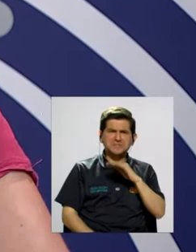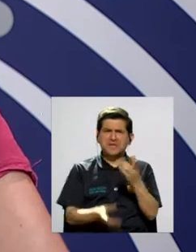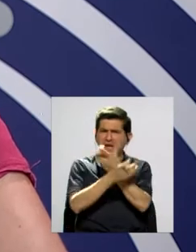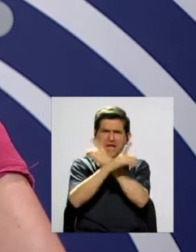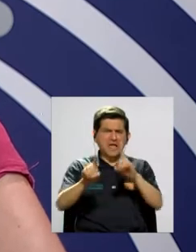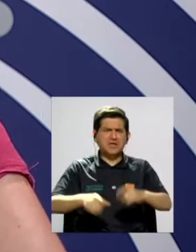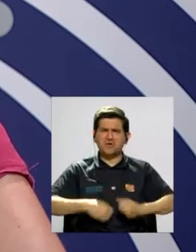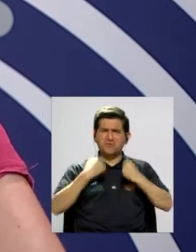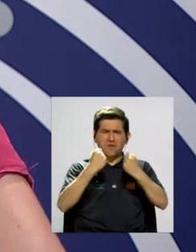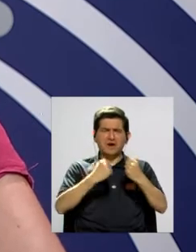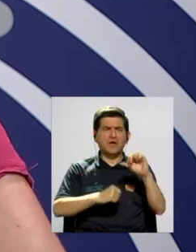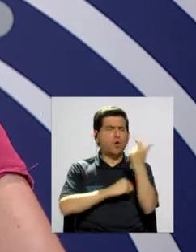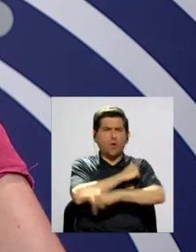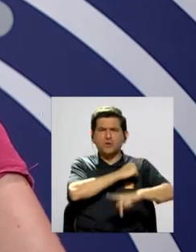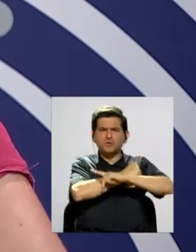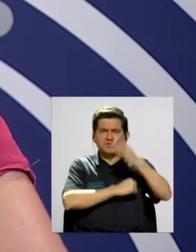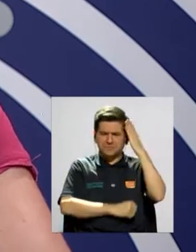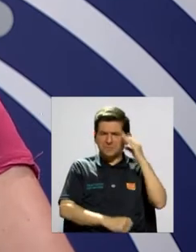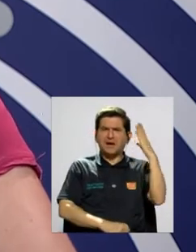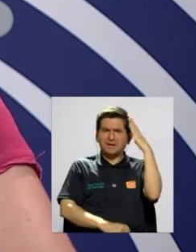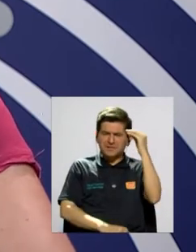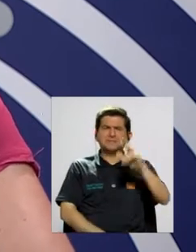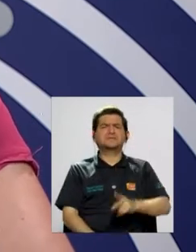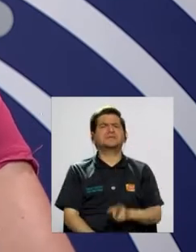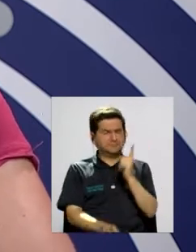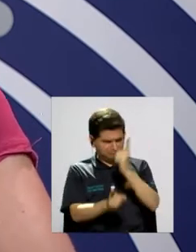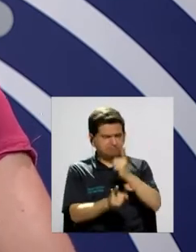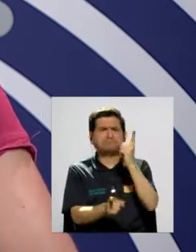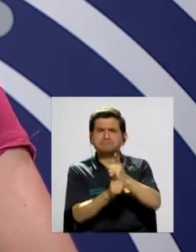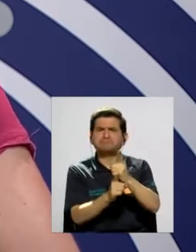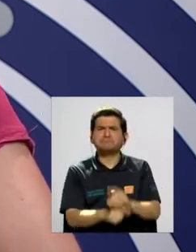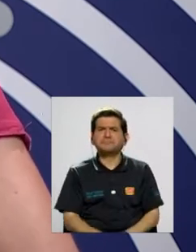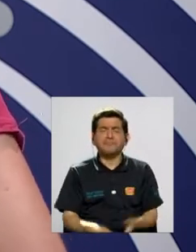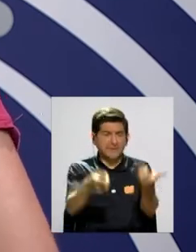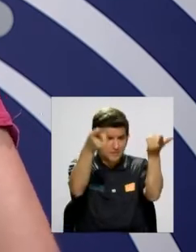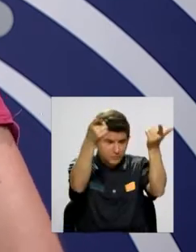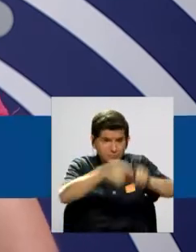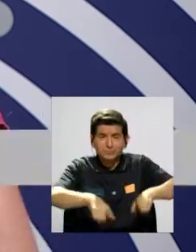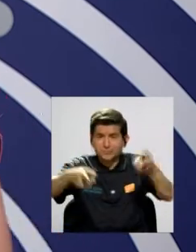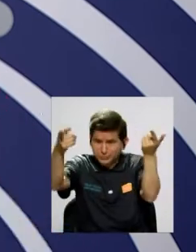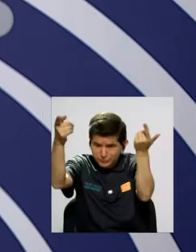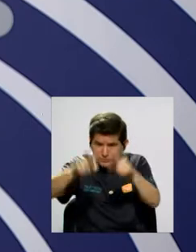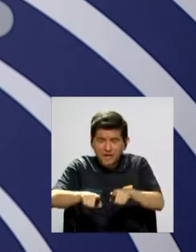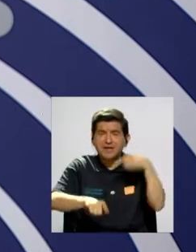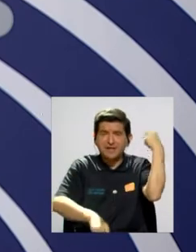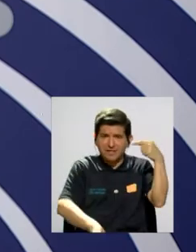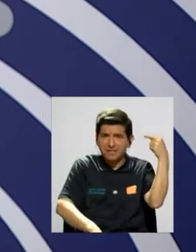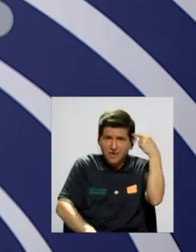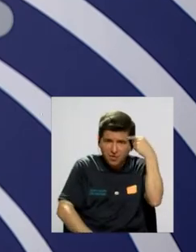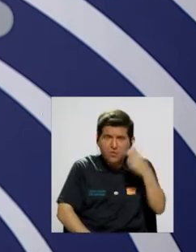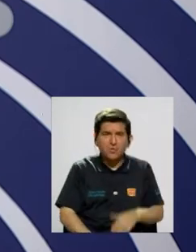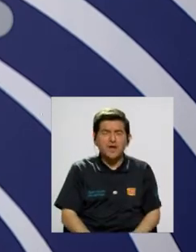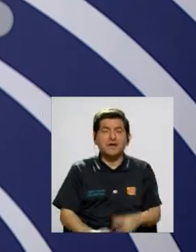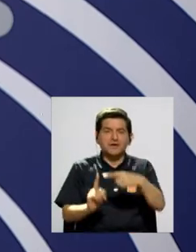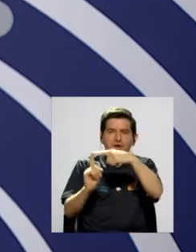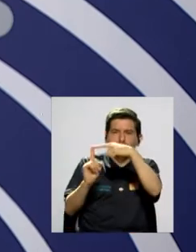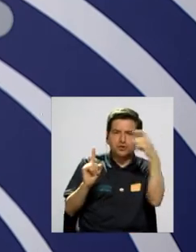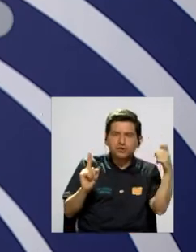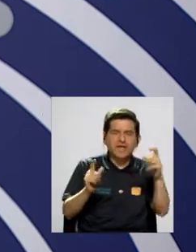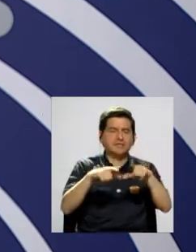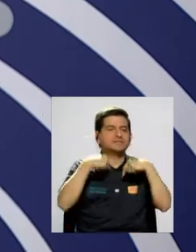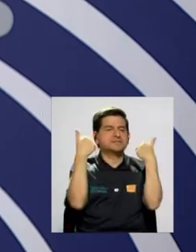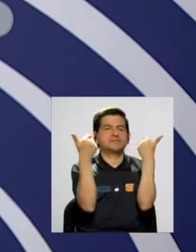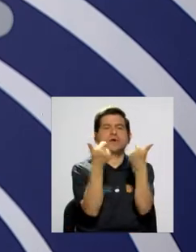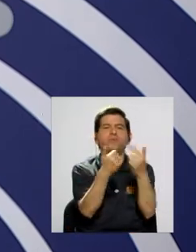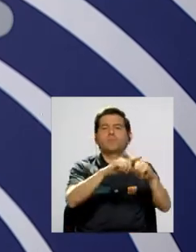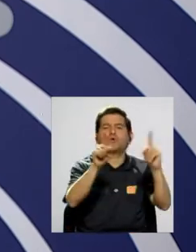sea, hay otros países con amplia experiencia donde efectivamente se presentan, o sea, gobiernos armados a partir de un grupo